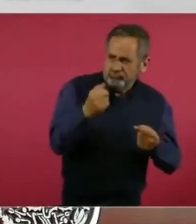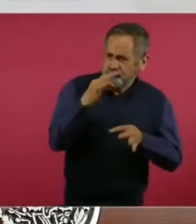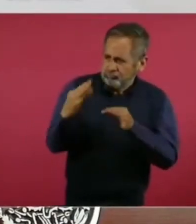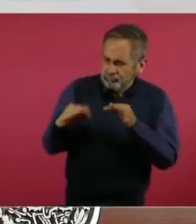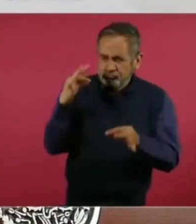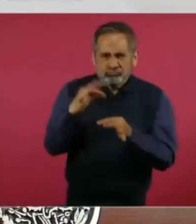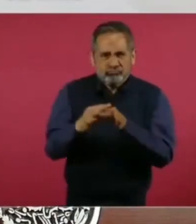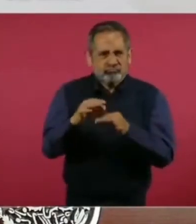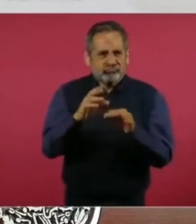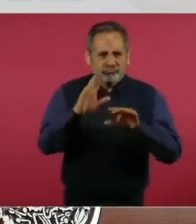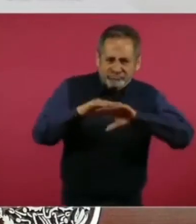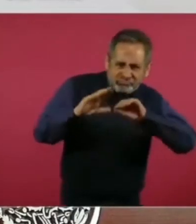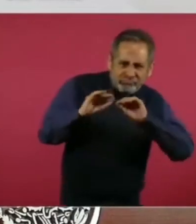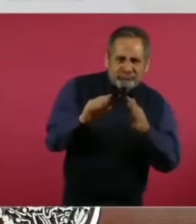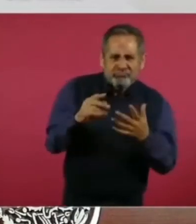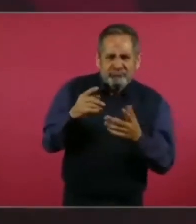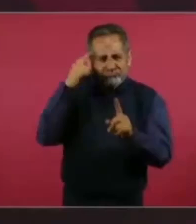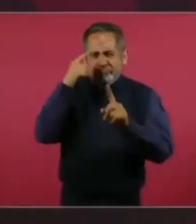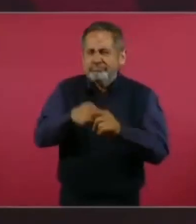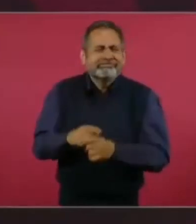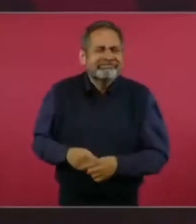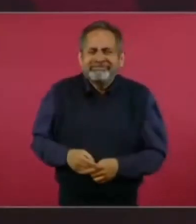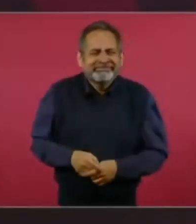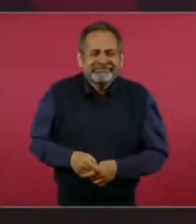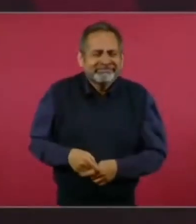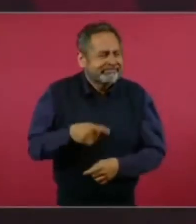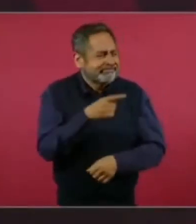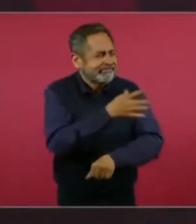conceptual Es mucha la deshonestidad